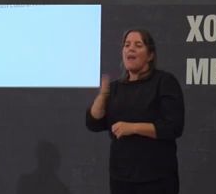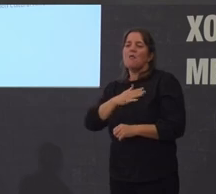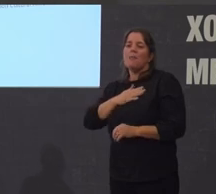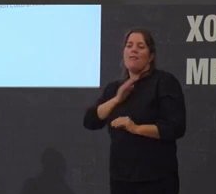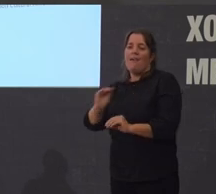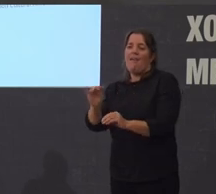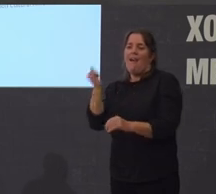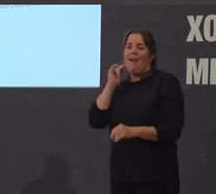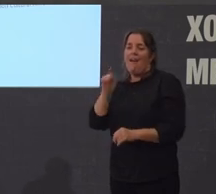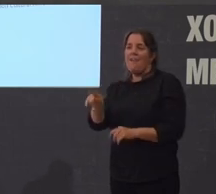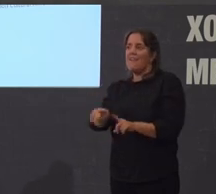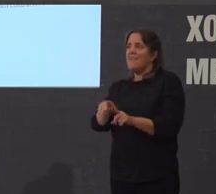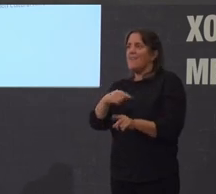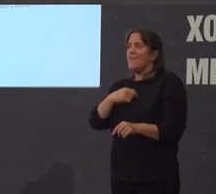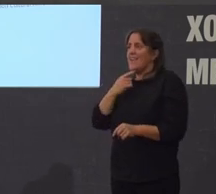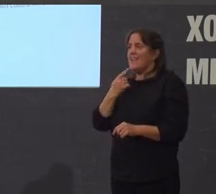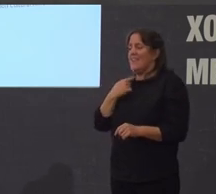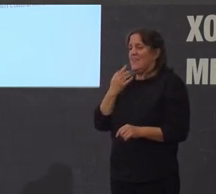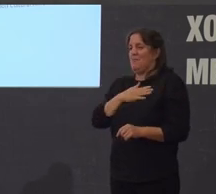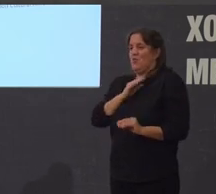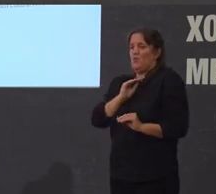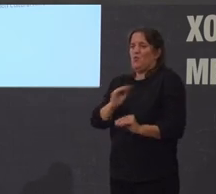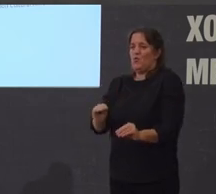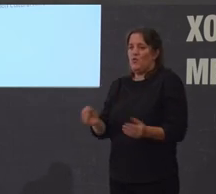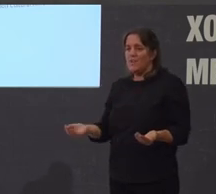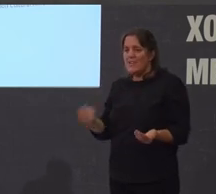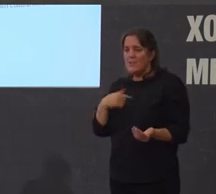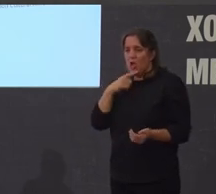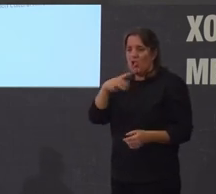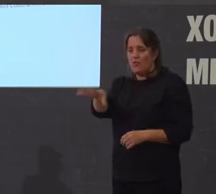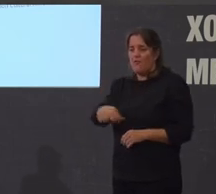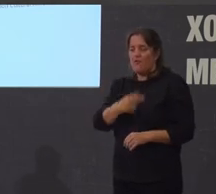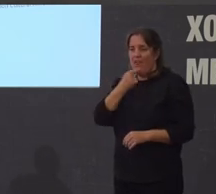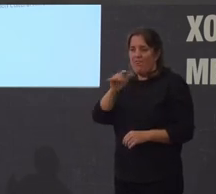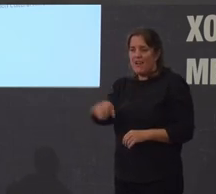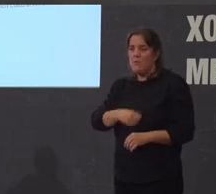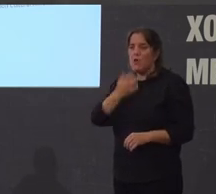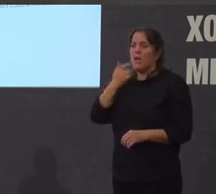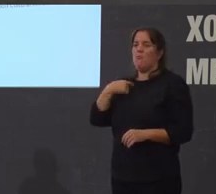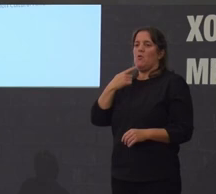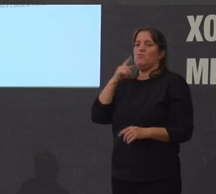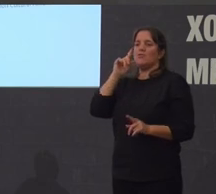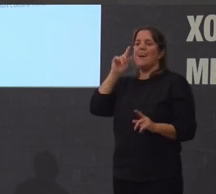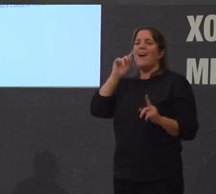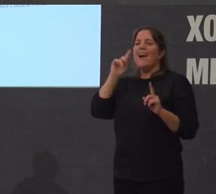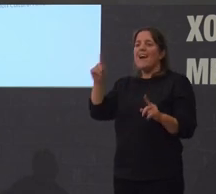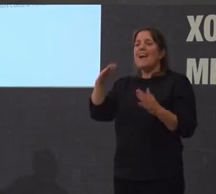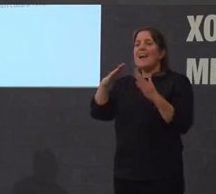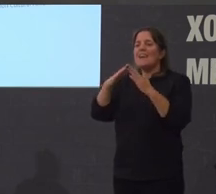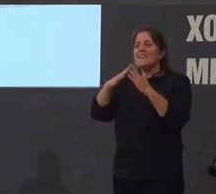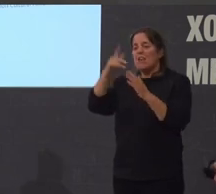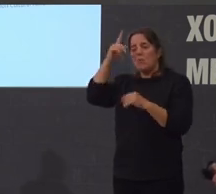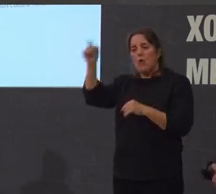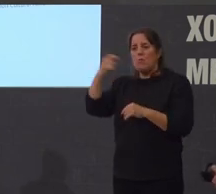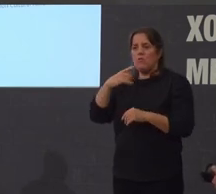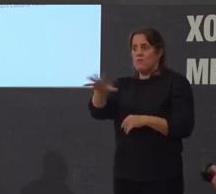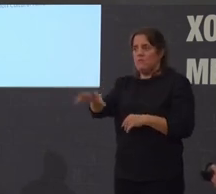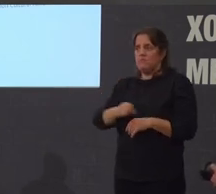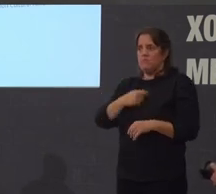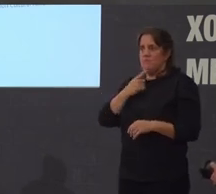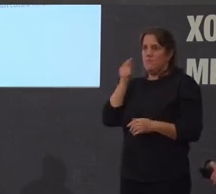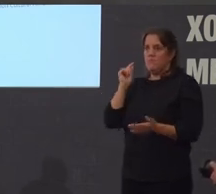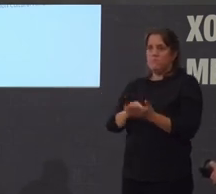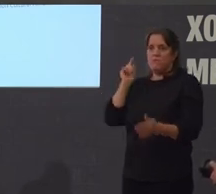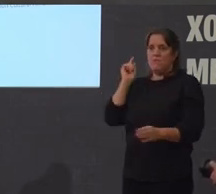o sea bienes de de seu puede ser por ejemplo a casas del pueblo acá sao paulo de vigo sea rapidísima mientos